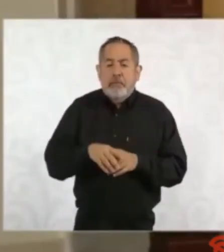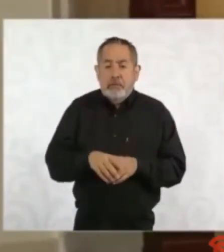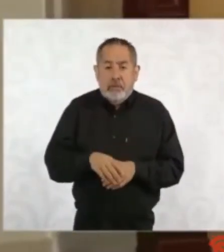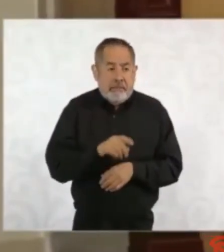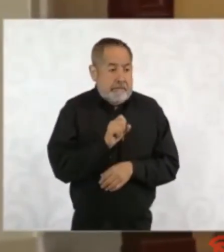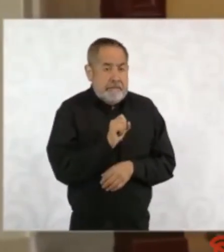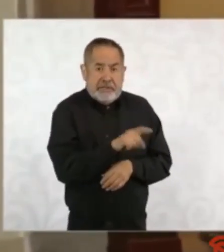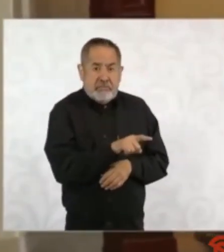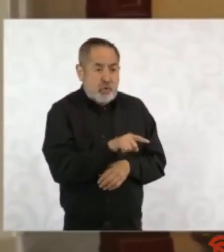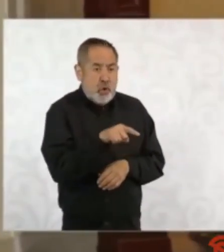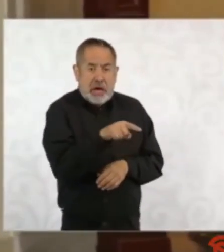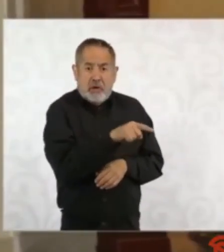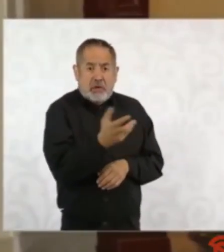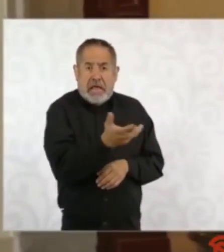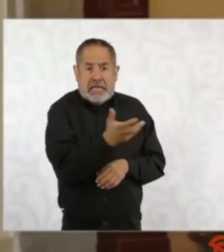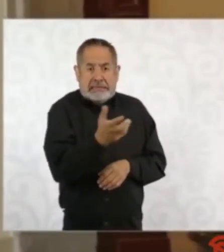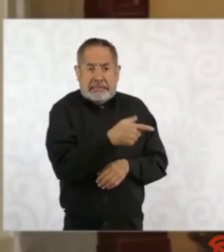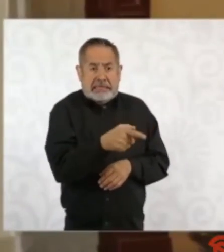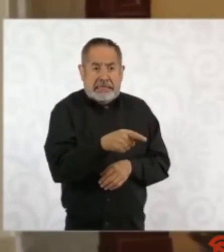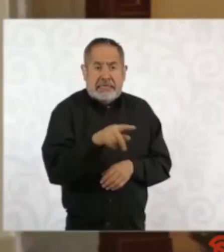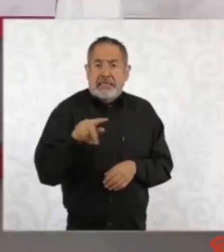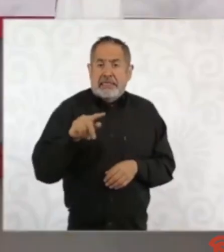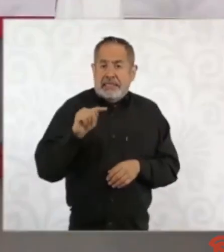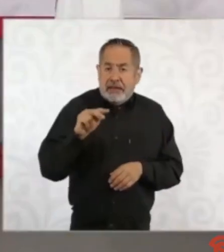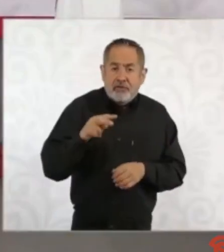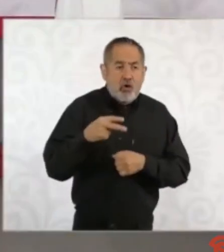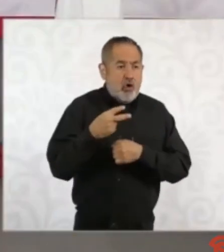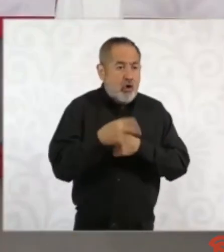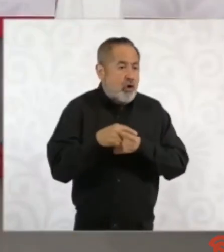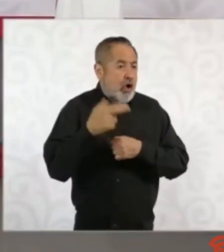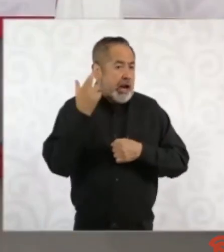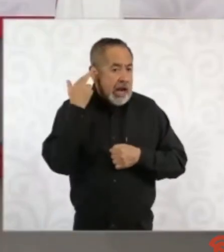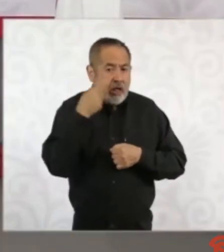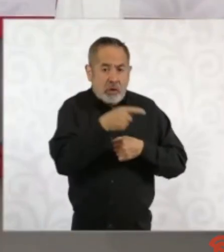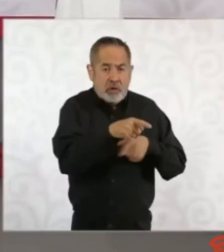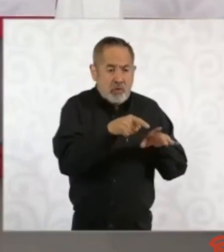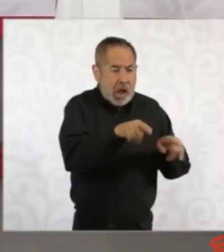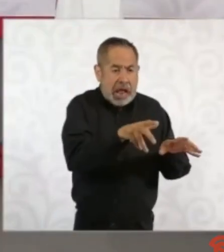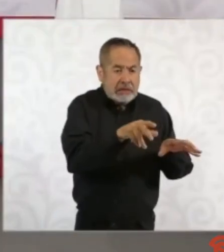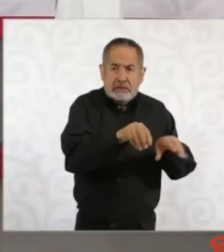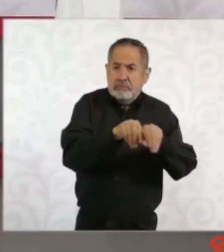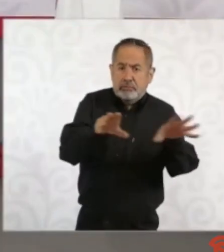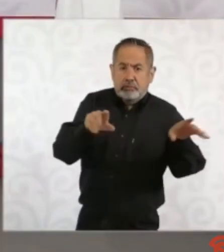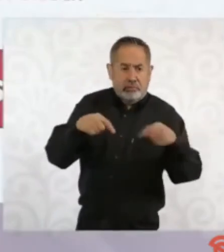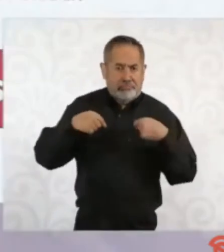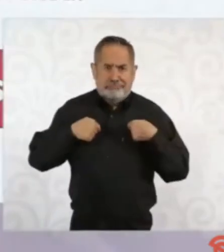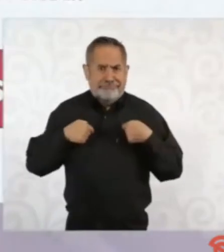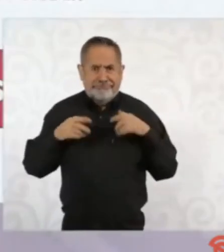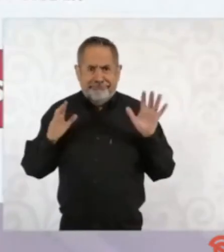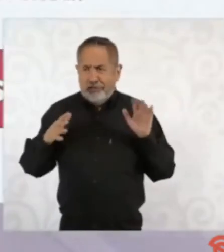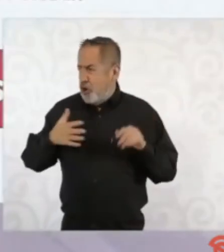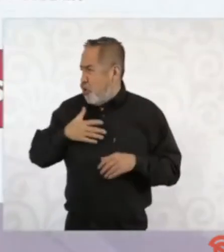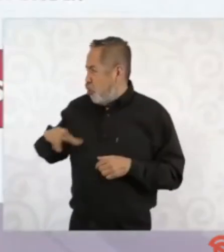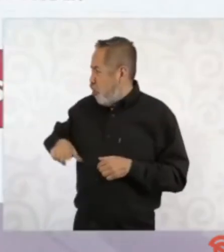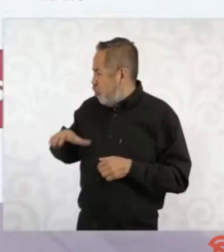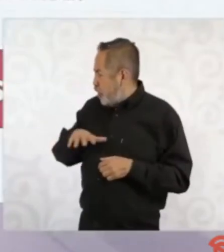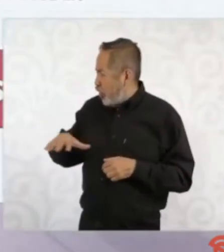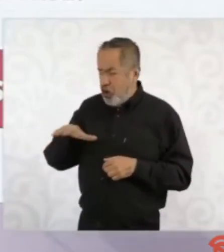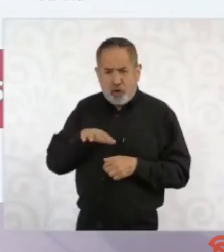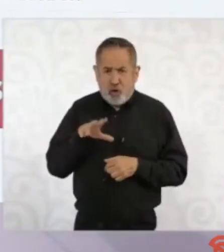El propio medio de comunicación, no el Estado. El Estado no va